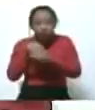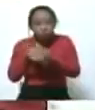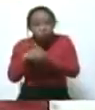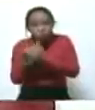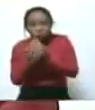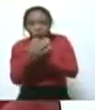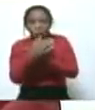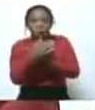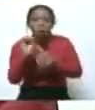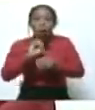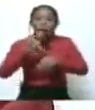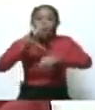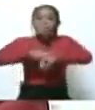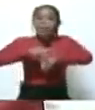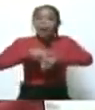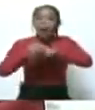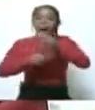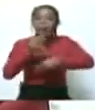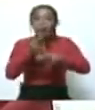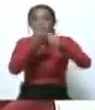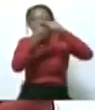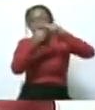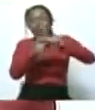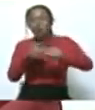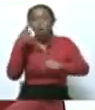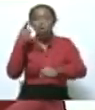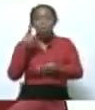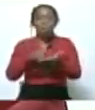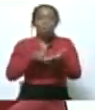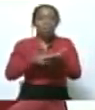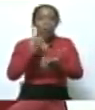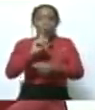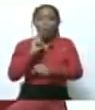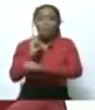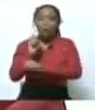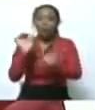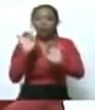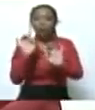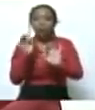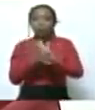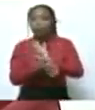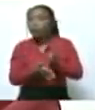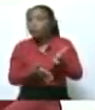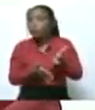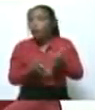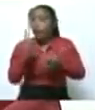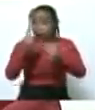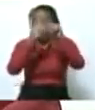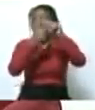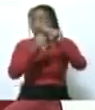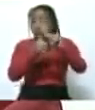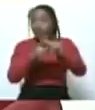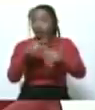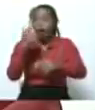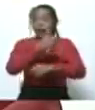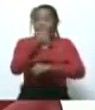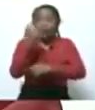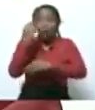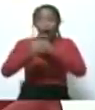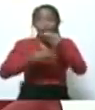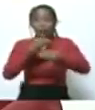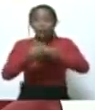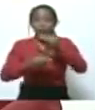el de Paraguay, estaba calculando lo que nos debe para no pagarlo. Son cálculos que cada quien estaba